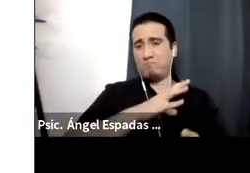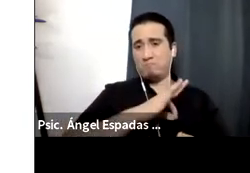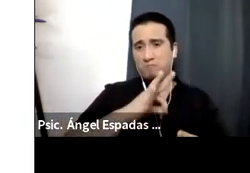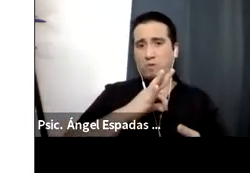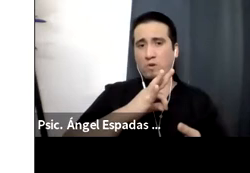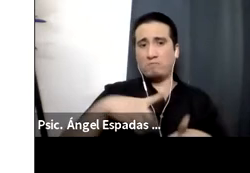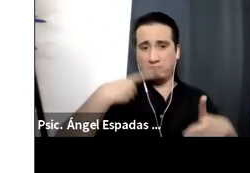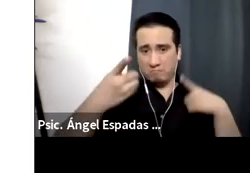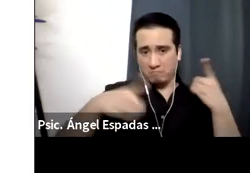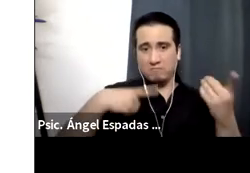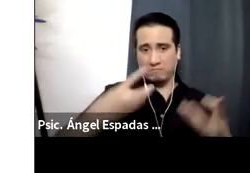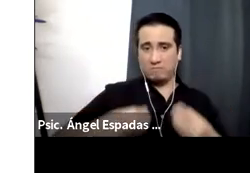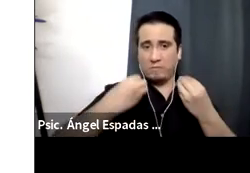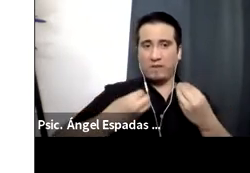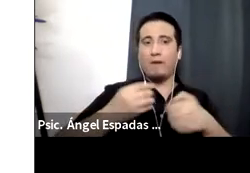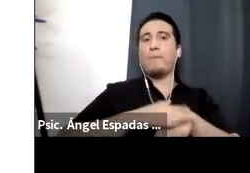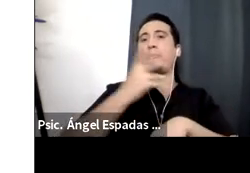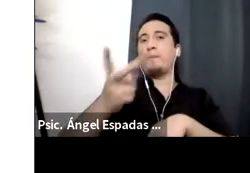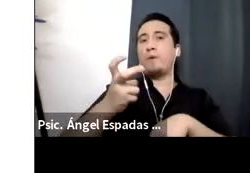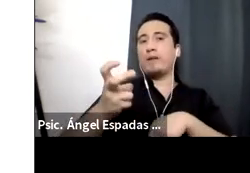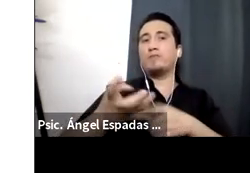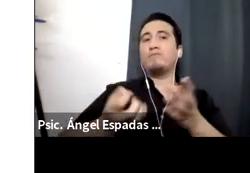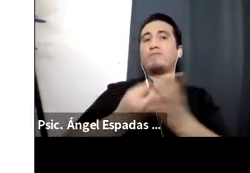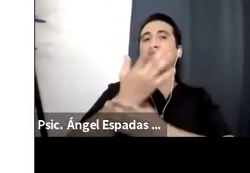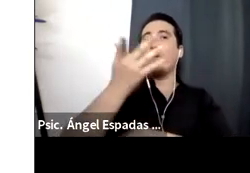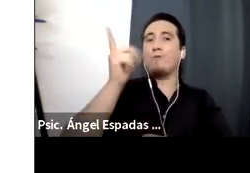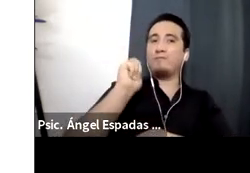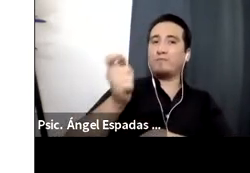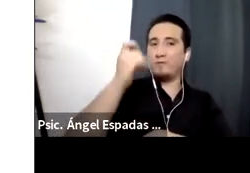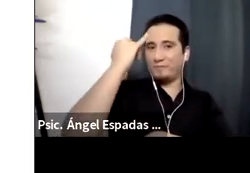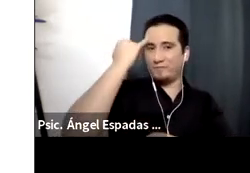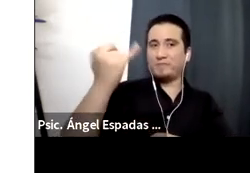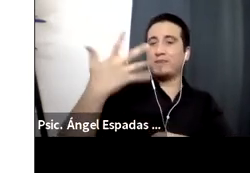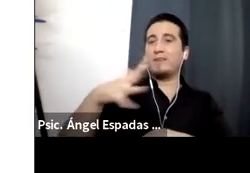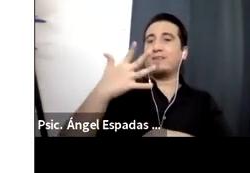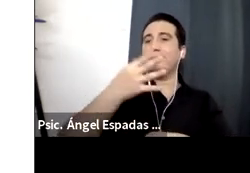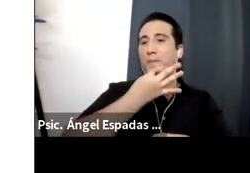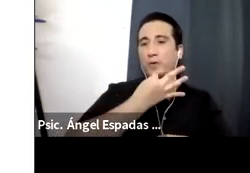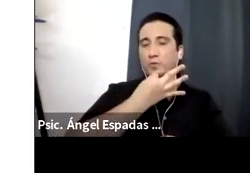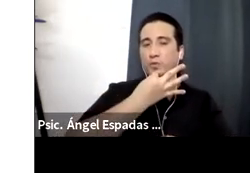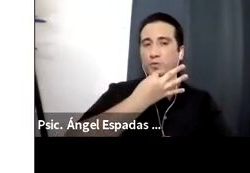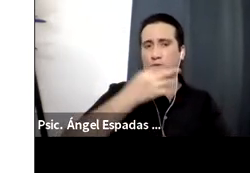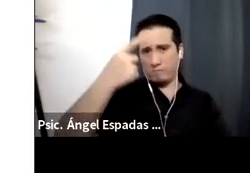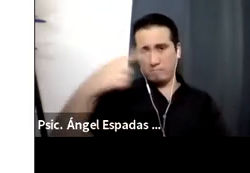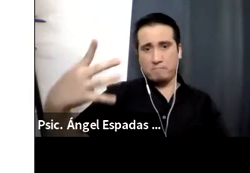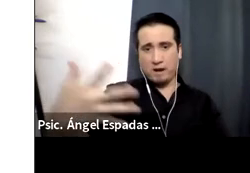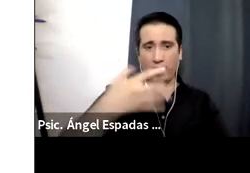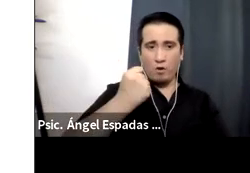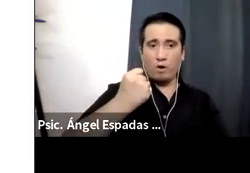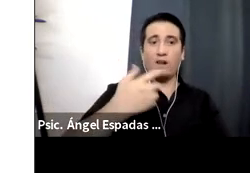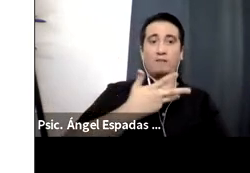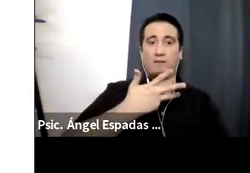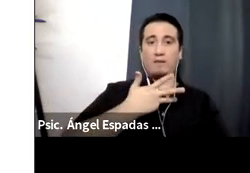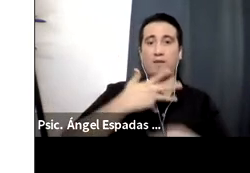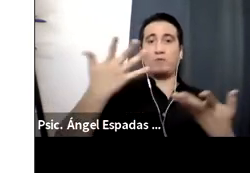que sale este concepto de 15 minutos. Pero para lograr este concepto de 15 minutos, ¿no? Tenemos que